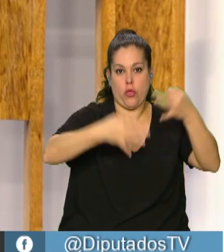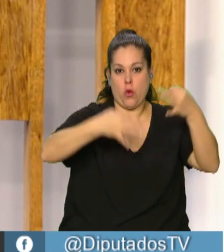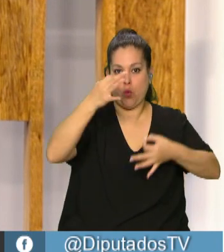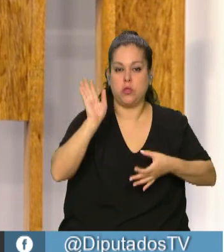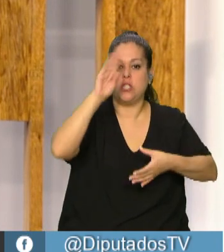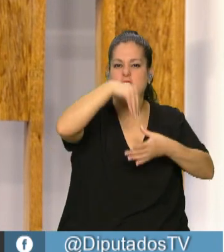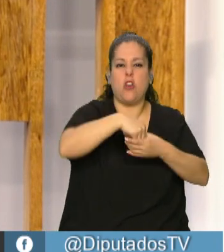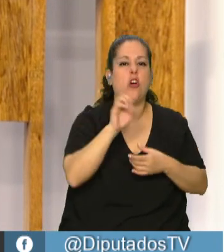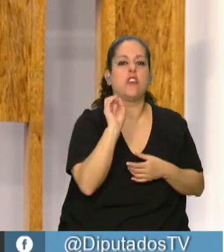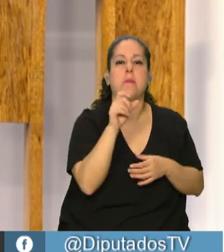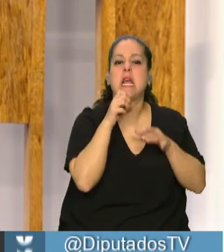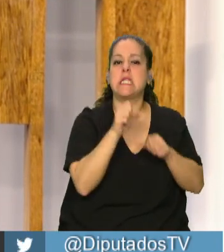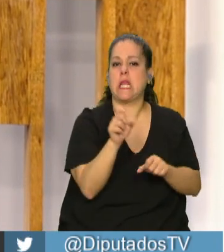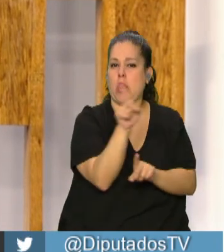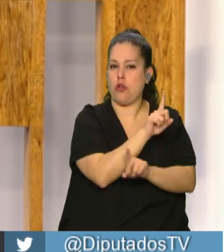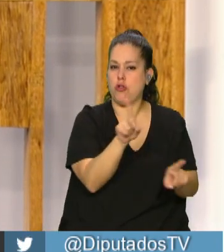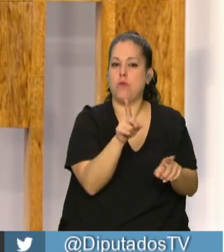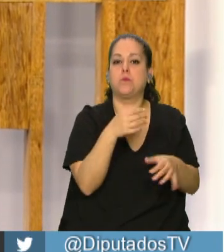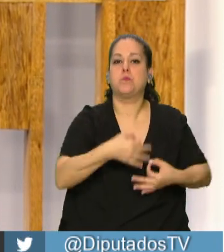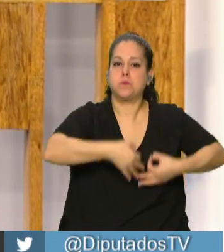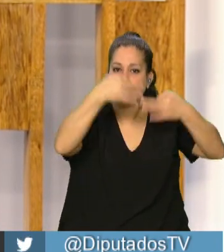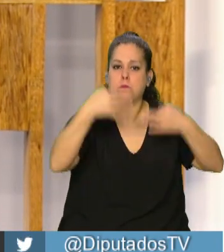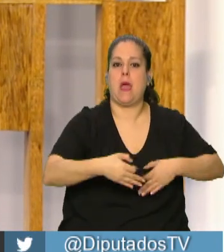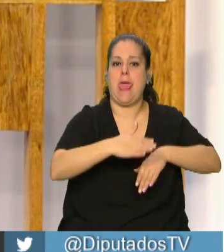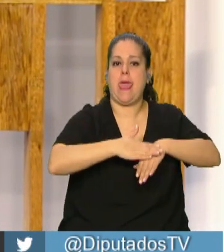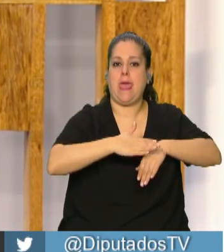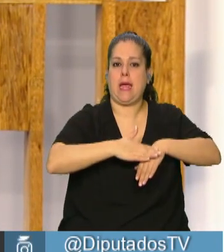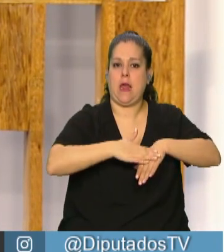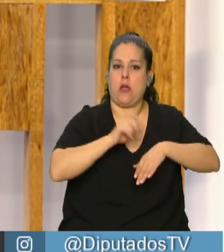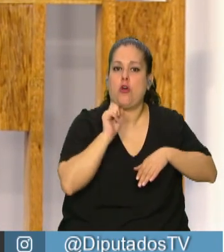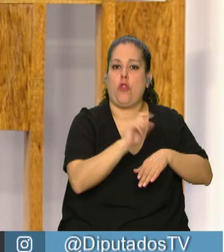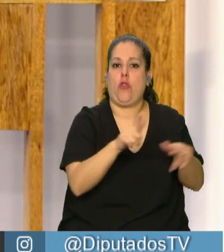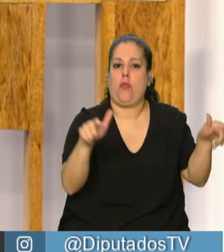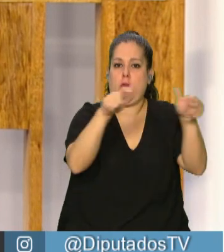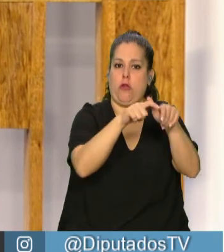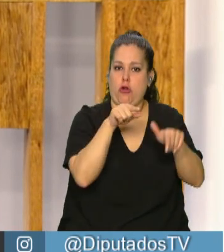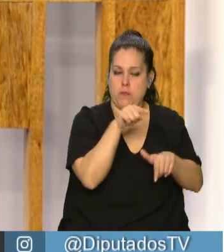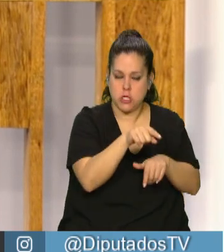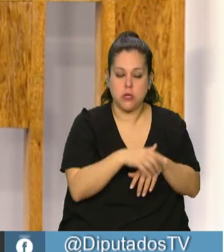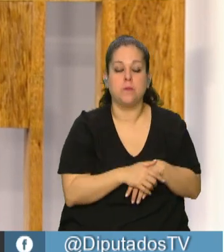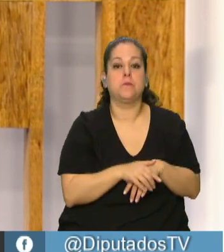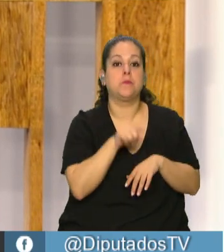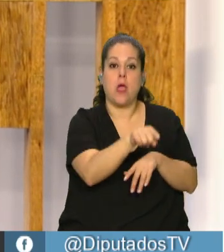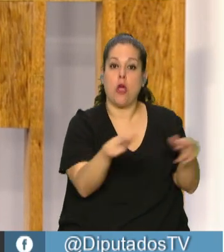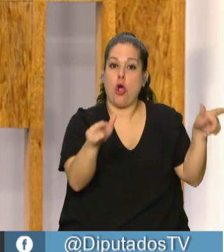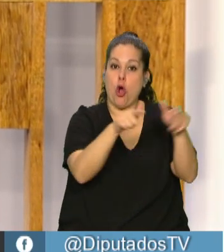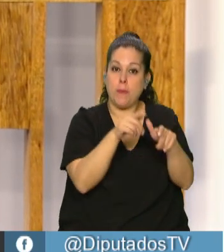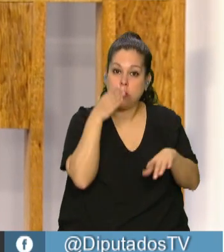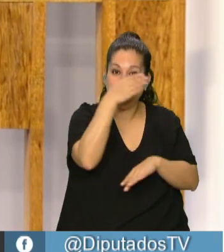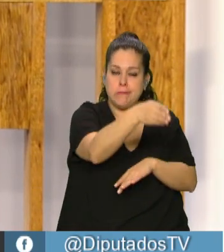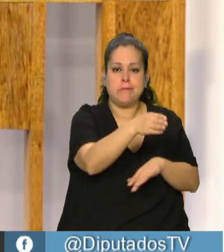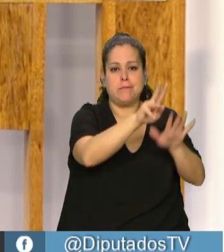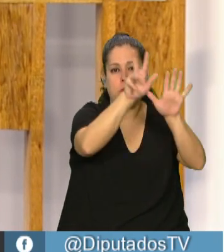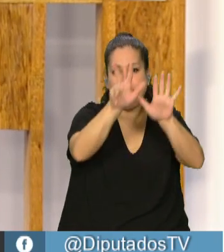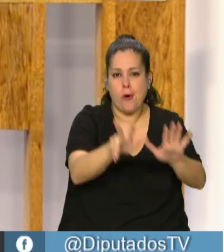llamaban secretarios, éramos encargados de comisión. Las reuniones de comisión eran de